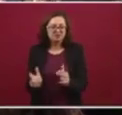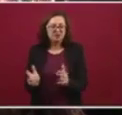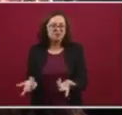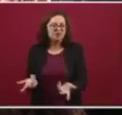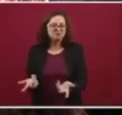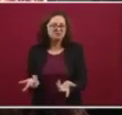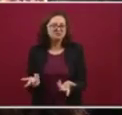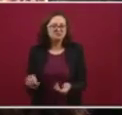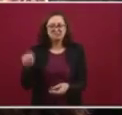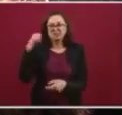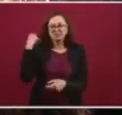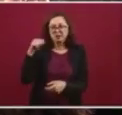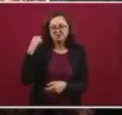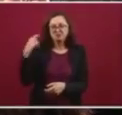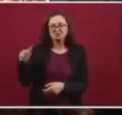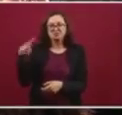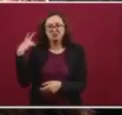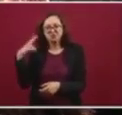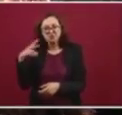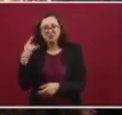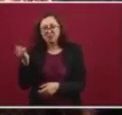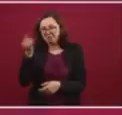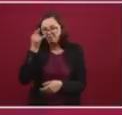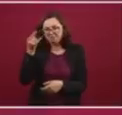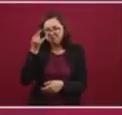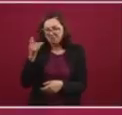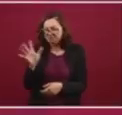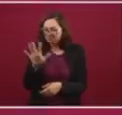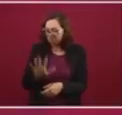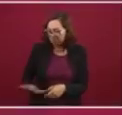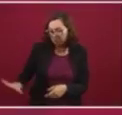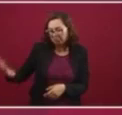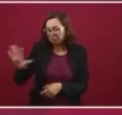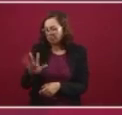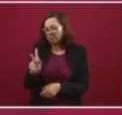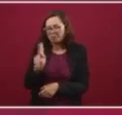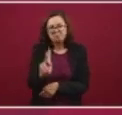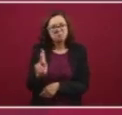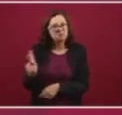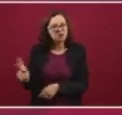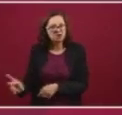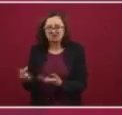Veracruz. Y es lo mismo en el caso del norte, son